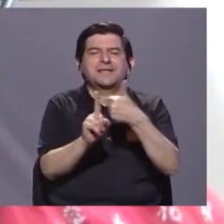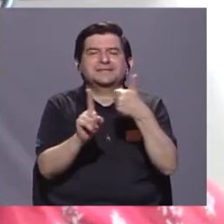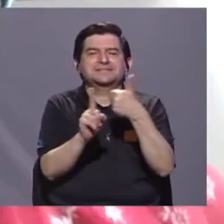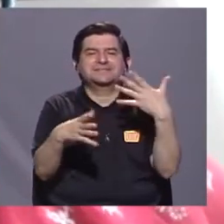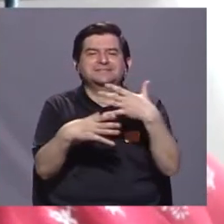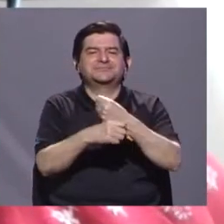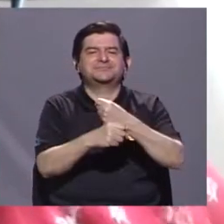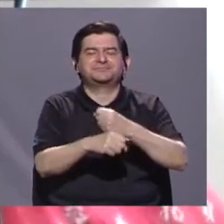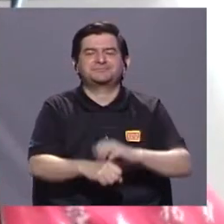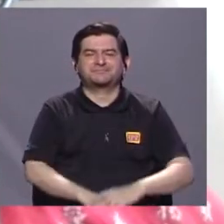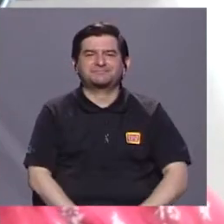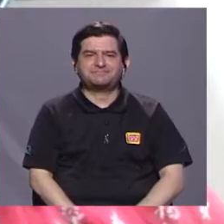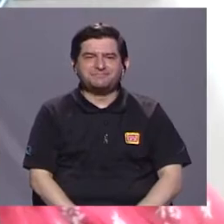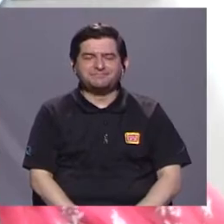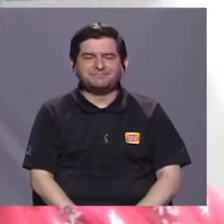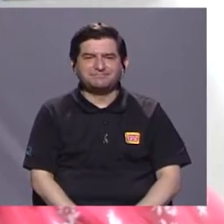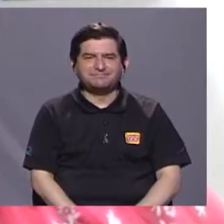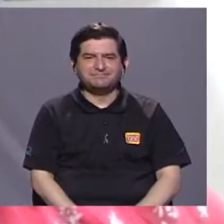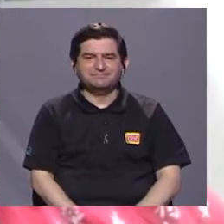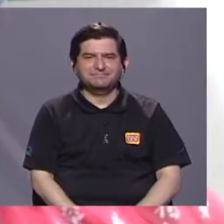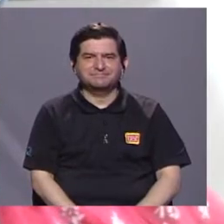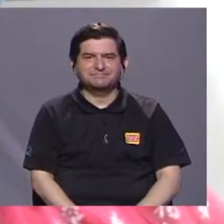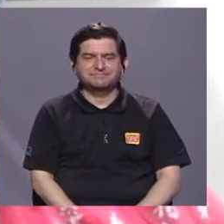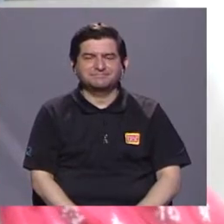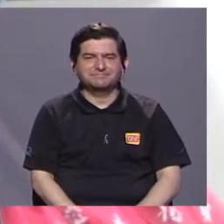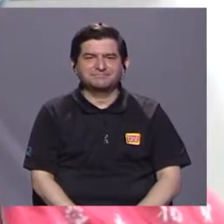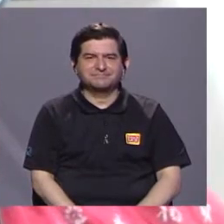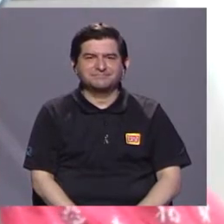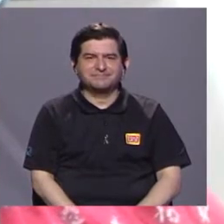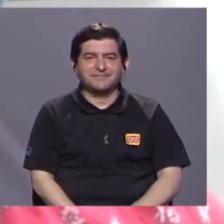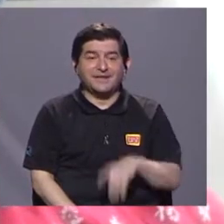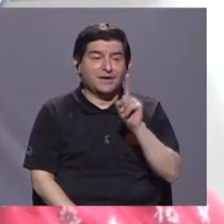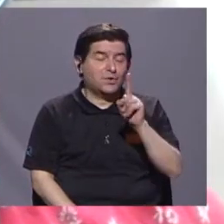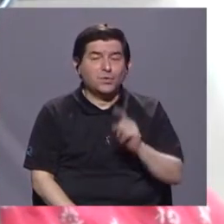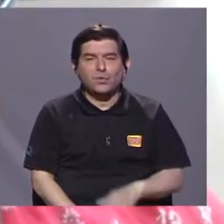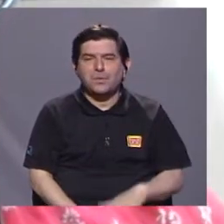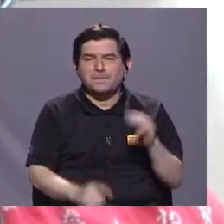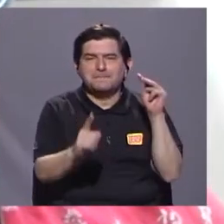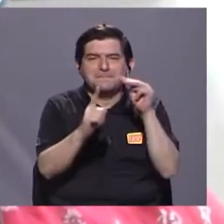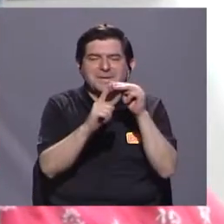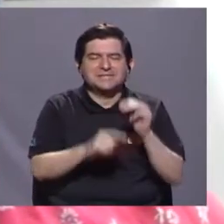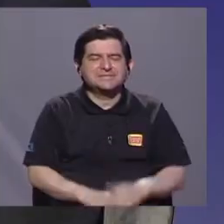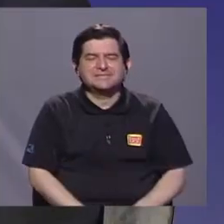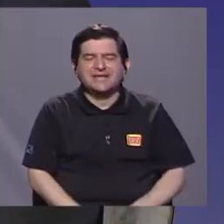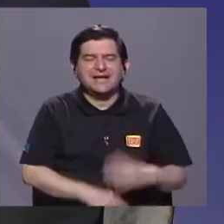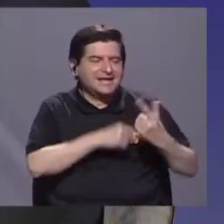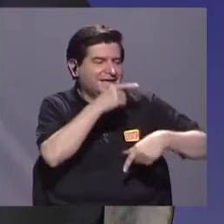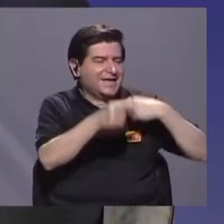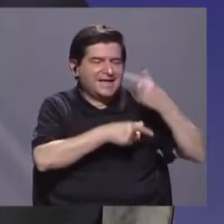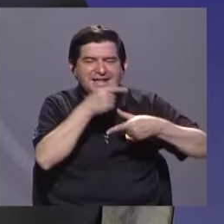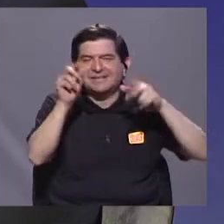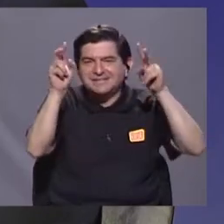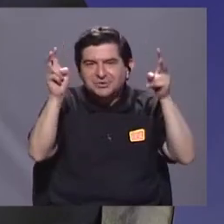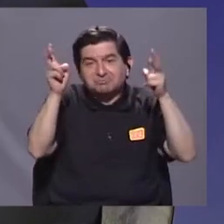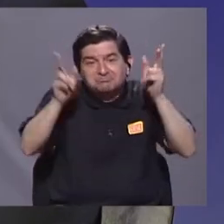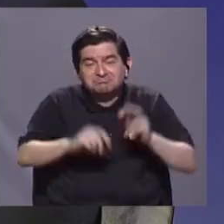entonces es una es un mensaje una información genética hace